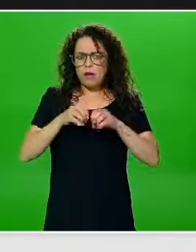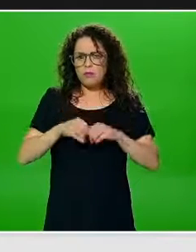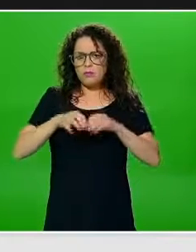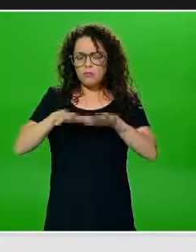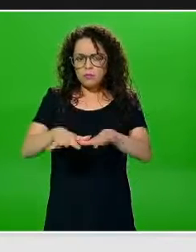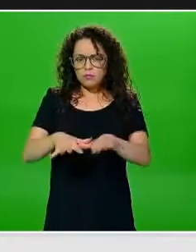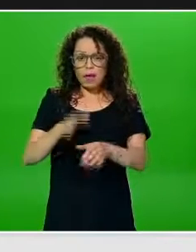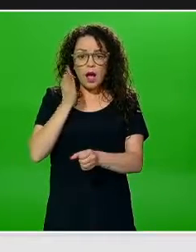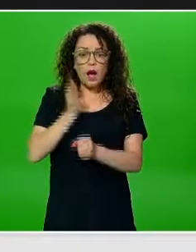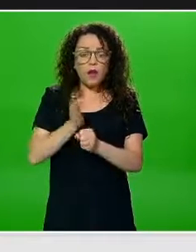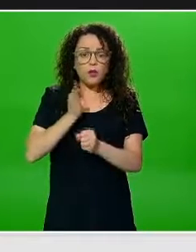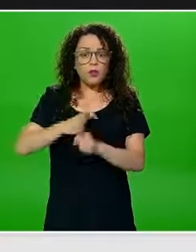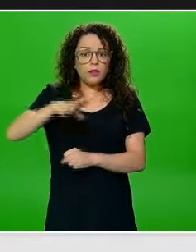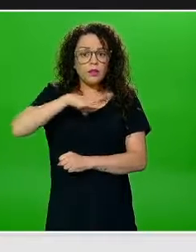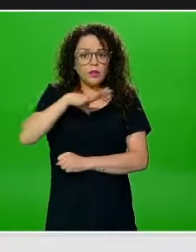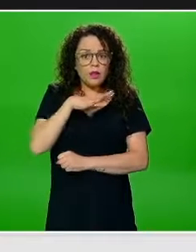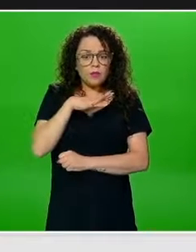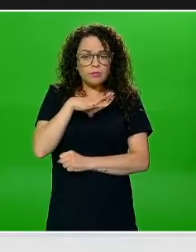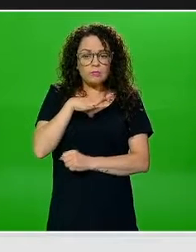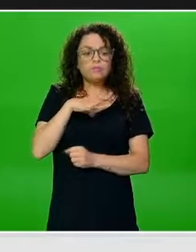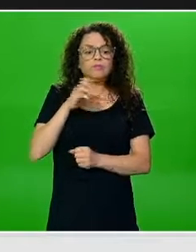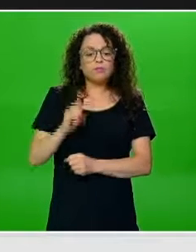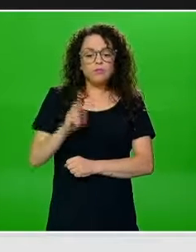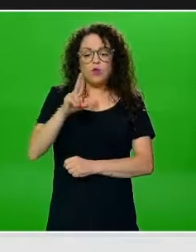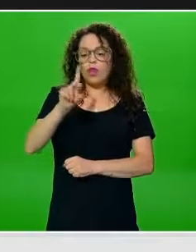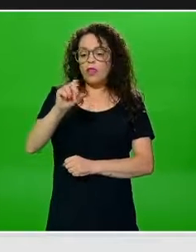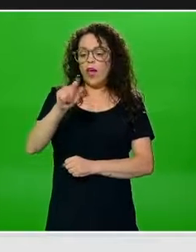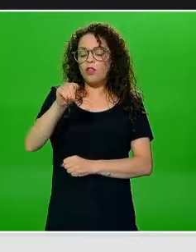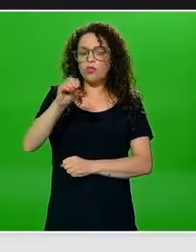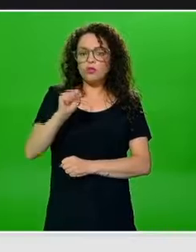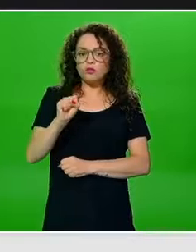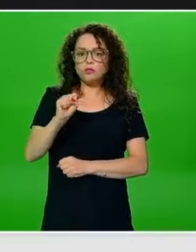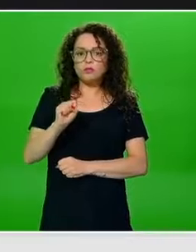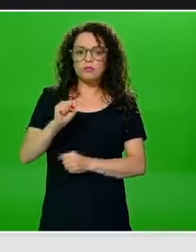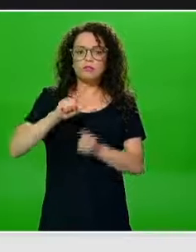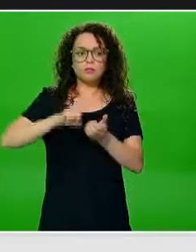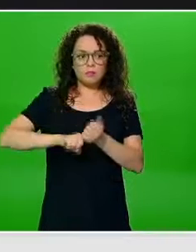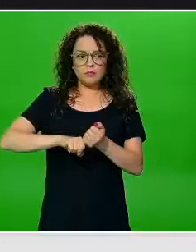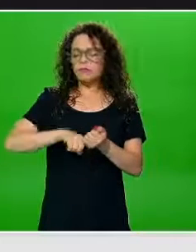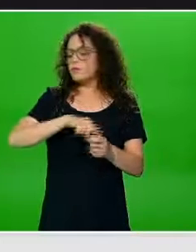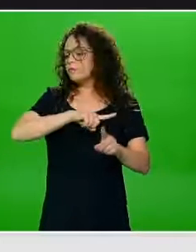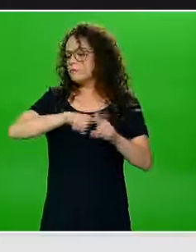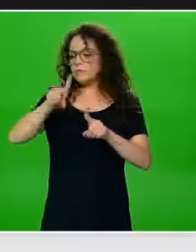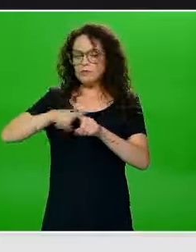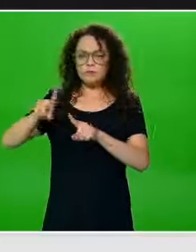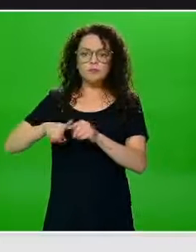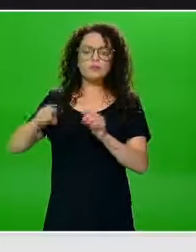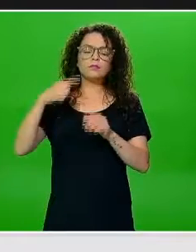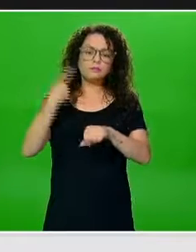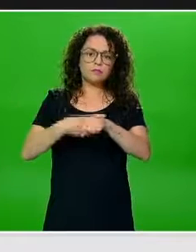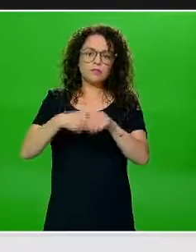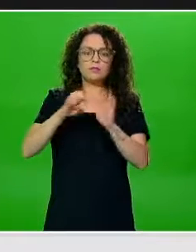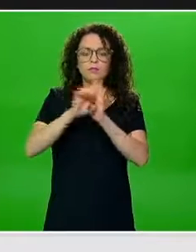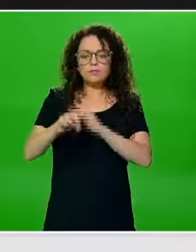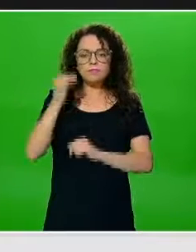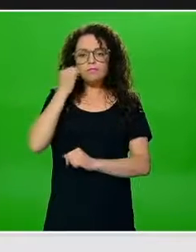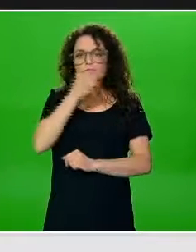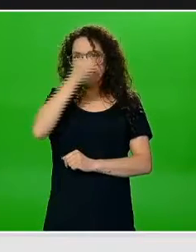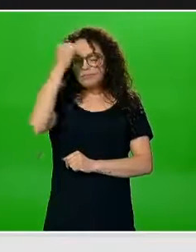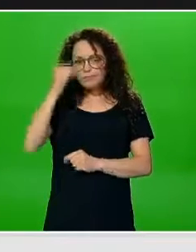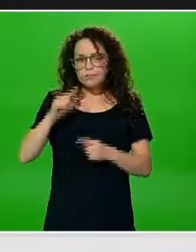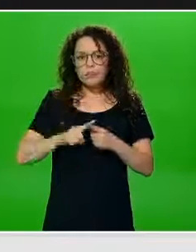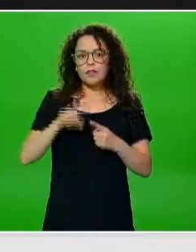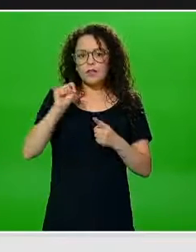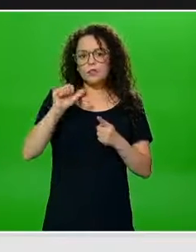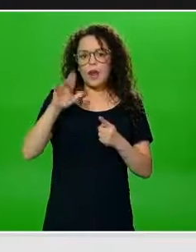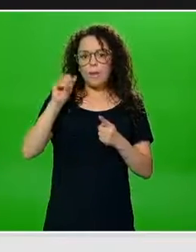situaciones actuales, panoramas, bases de datos abiertas, de otras patologías como son sarampión, como son dengue, información